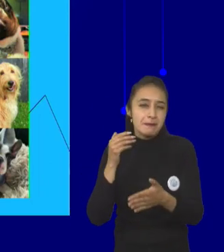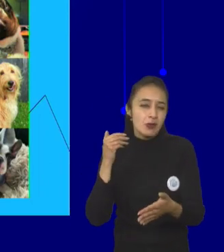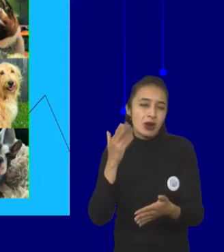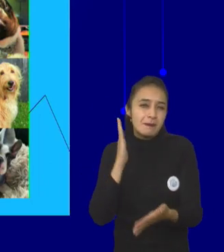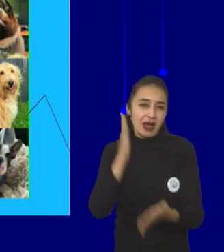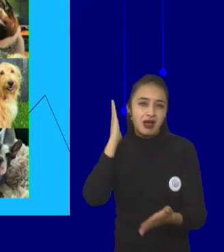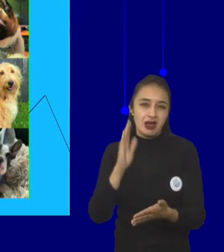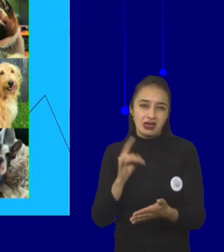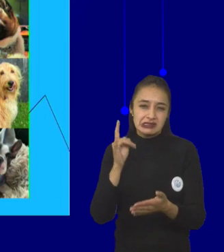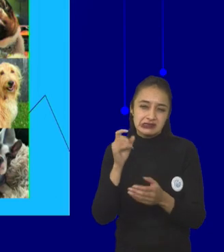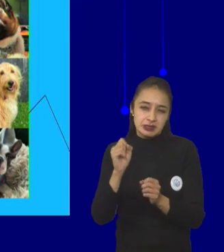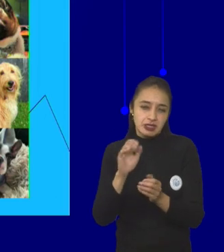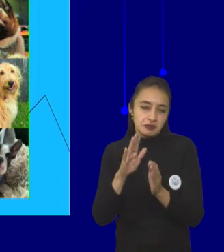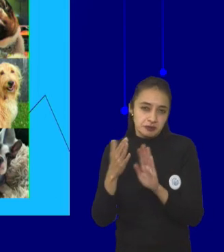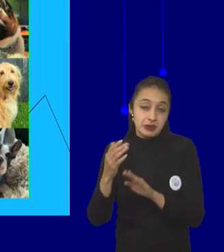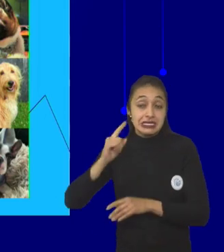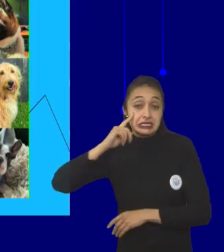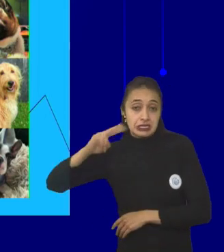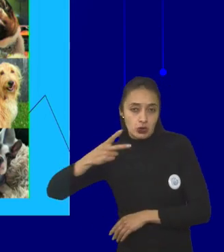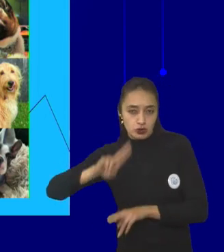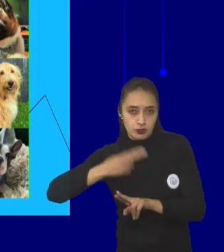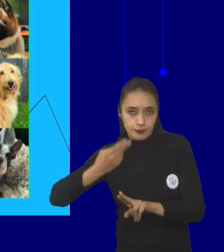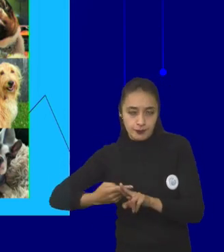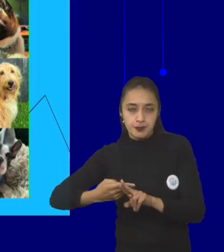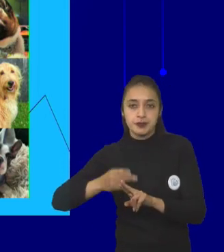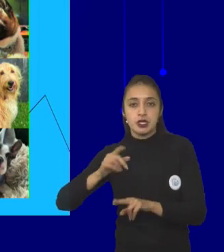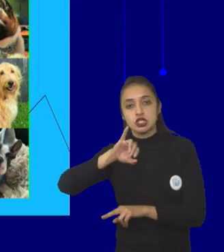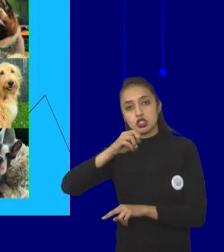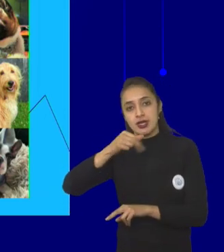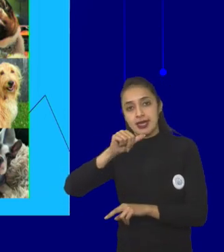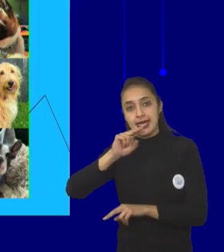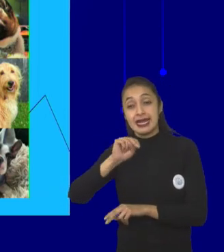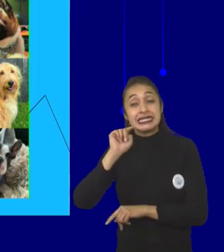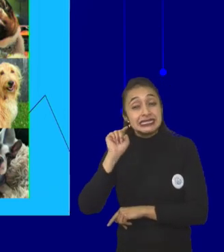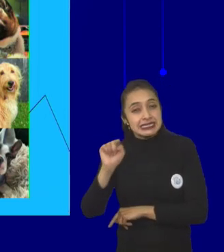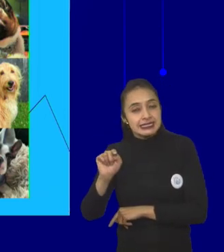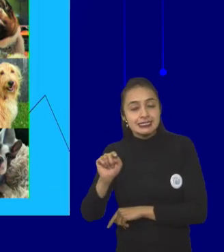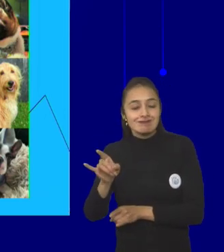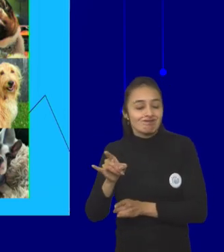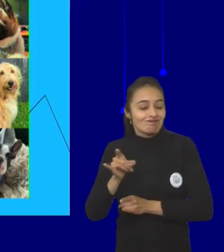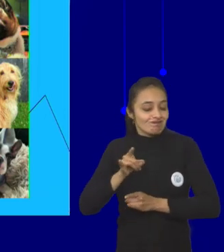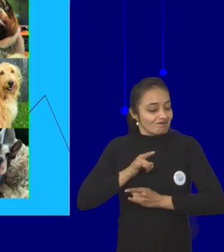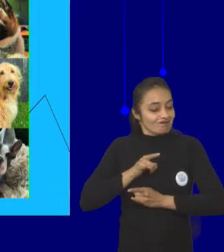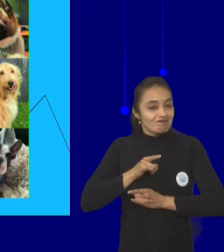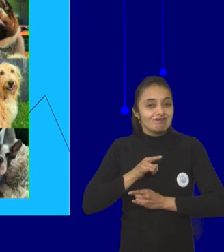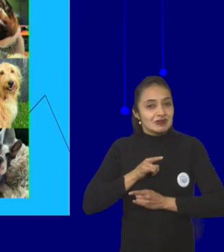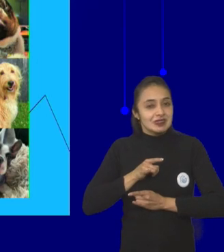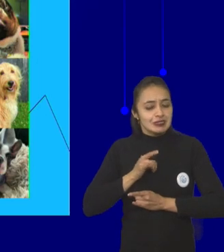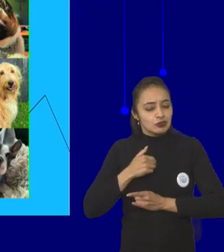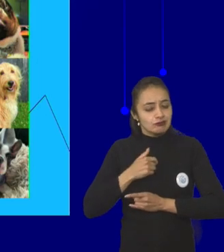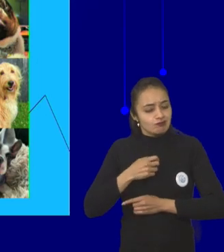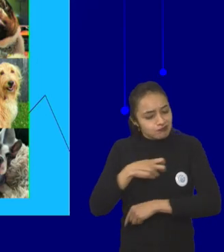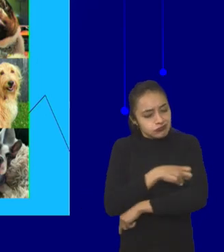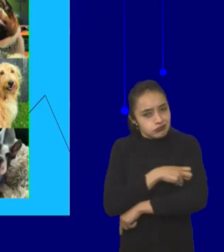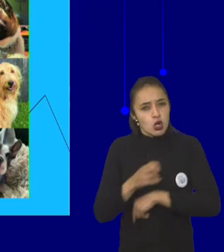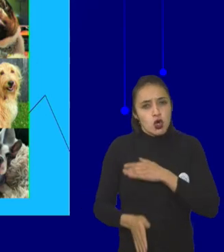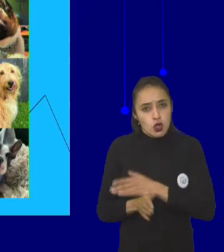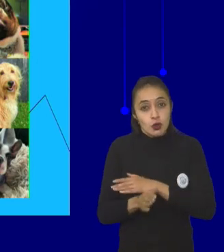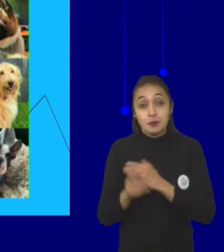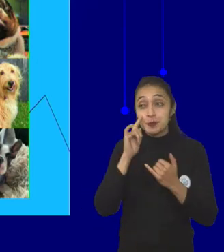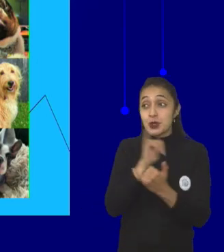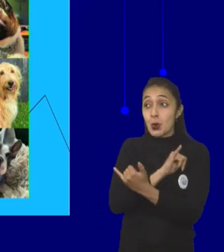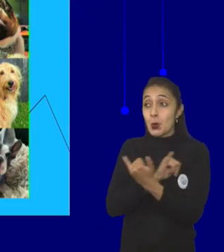y el de verde, Johan, y quizá es una de mis motivaciones más fuertes hoy en día, y ese